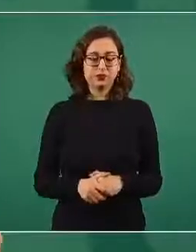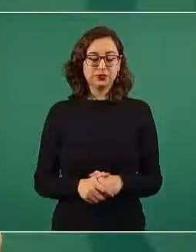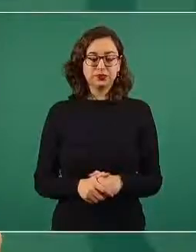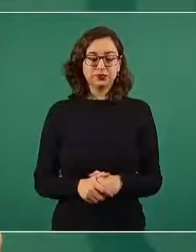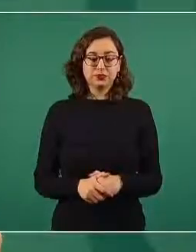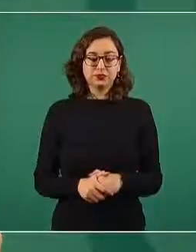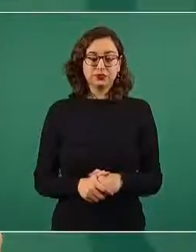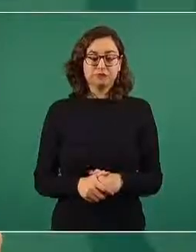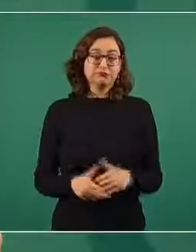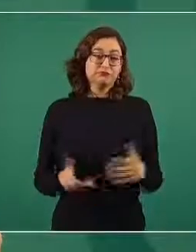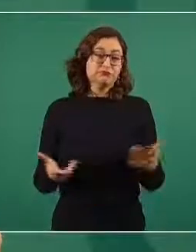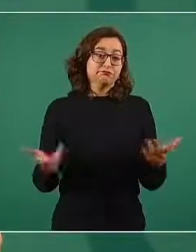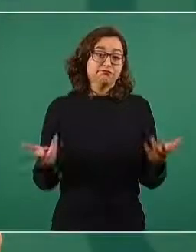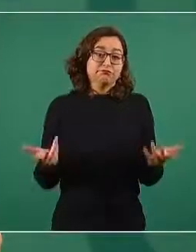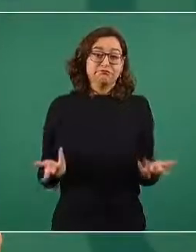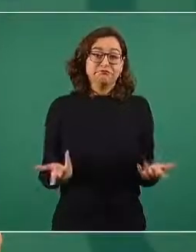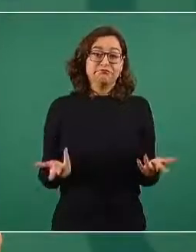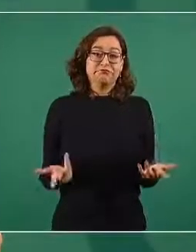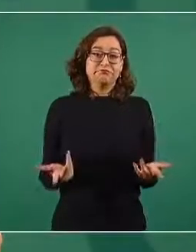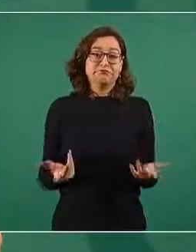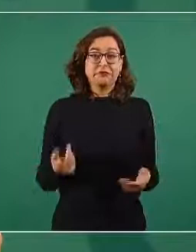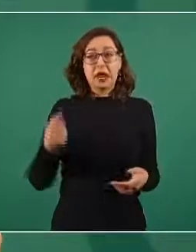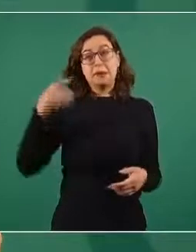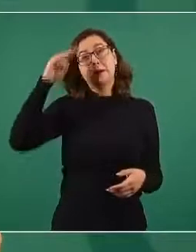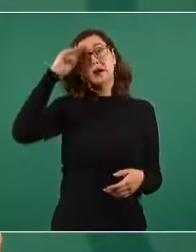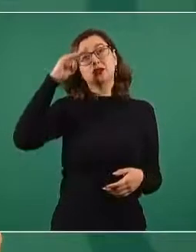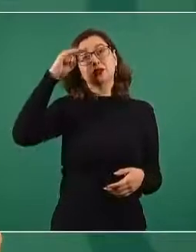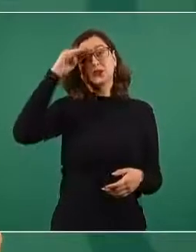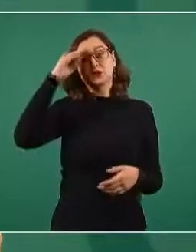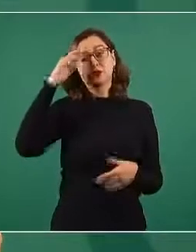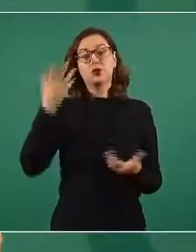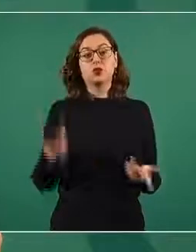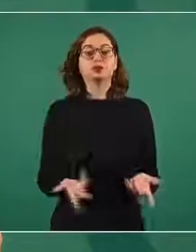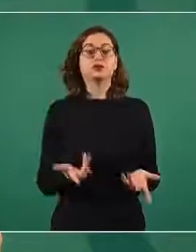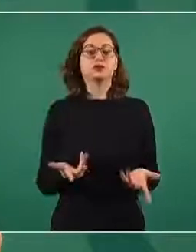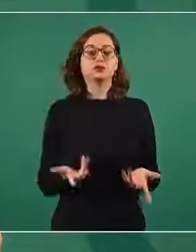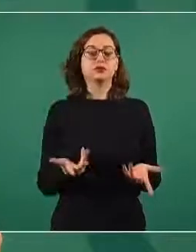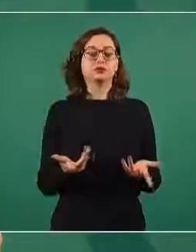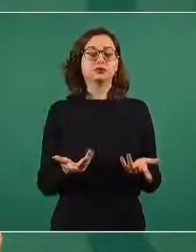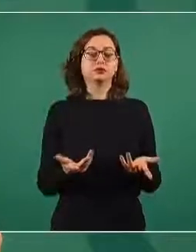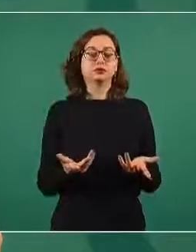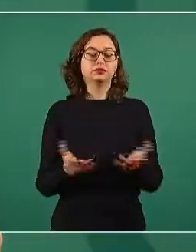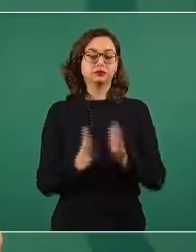Nada más estudiar a Orozco,